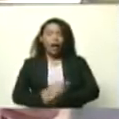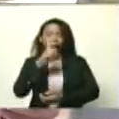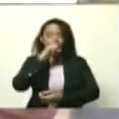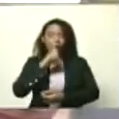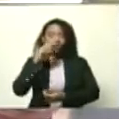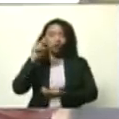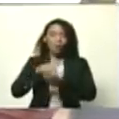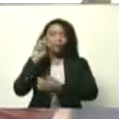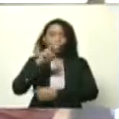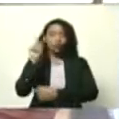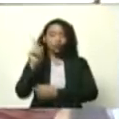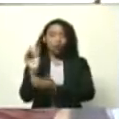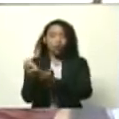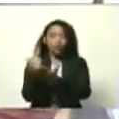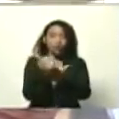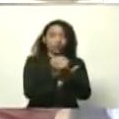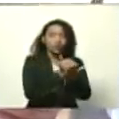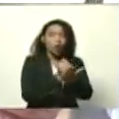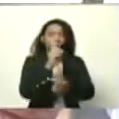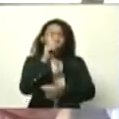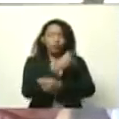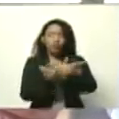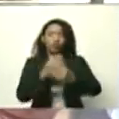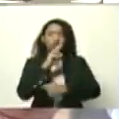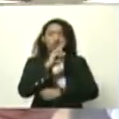la recaudación fue de